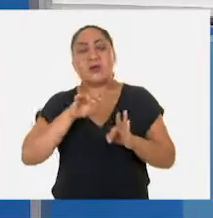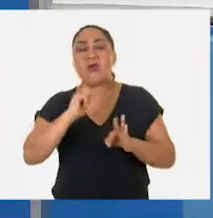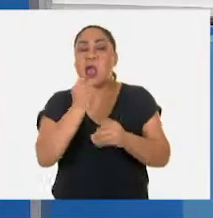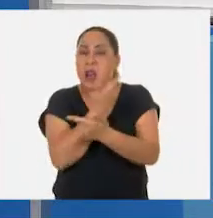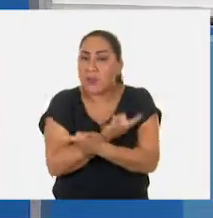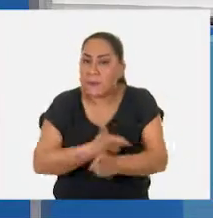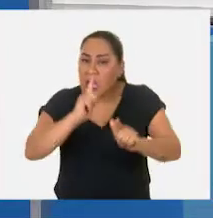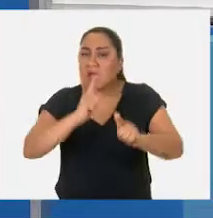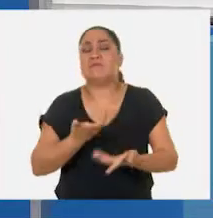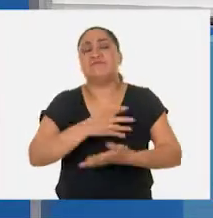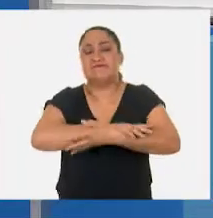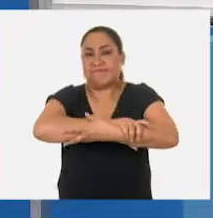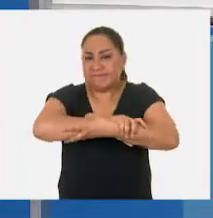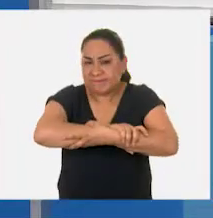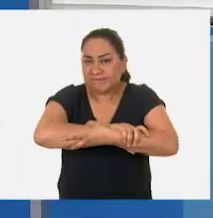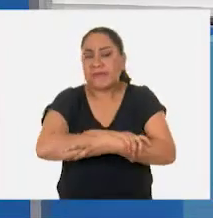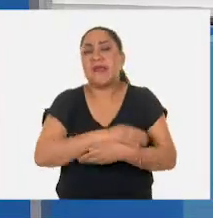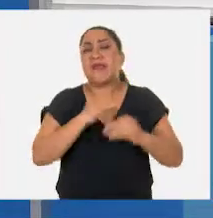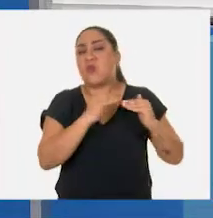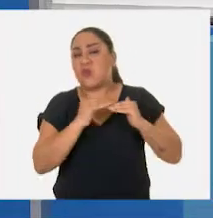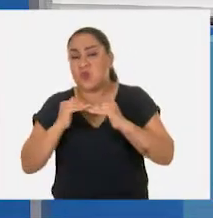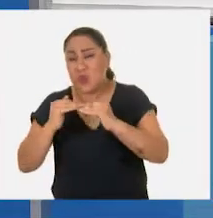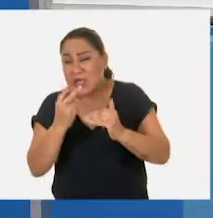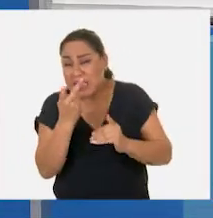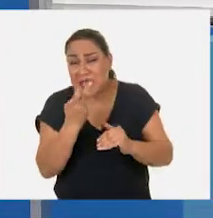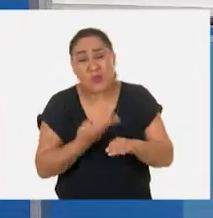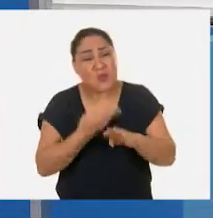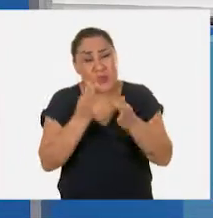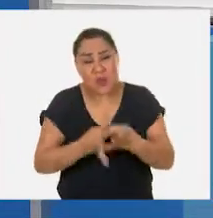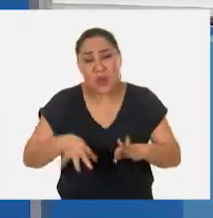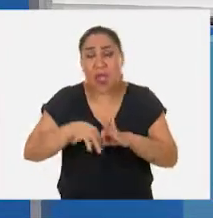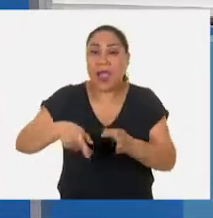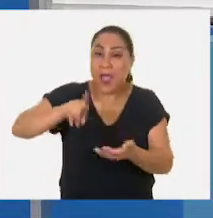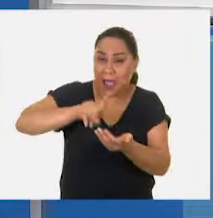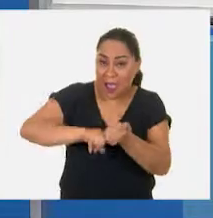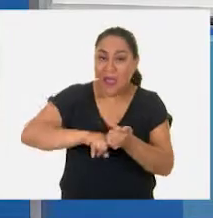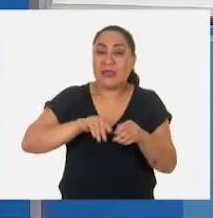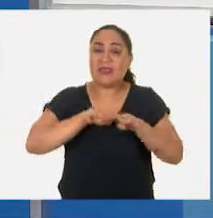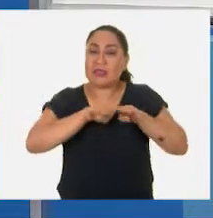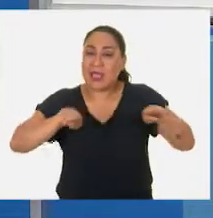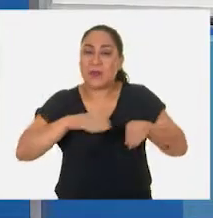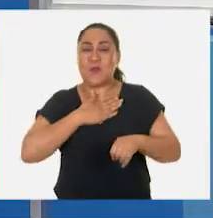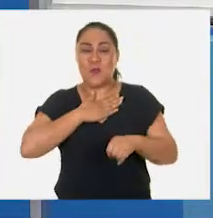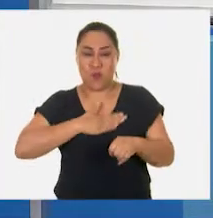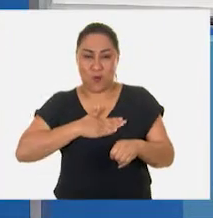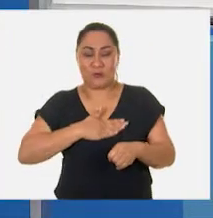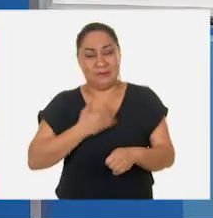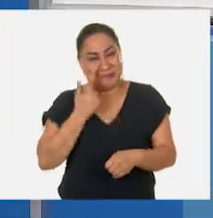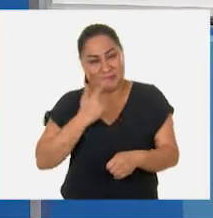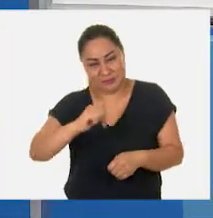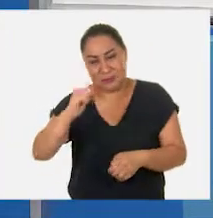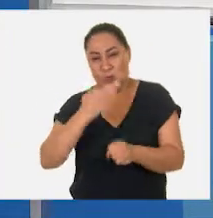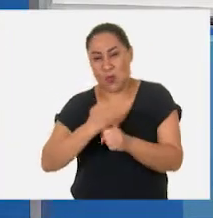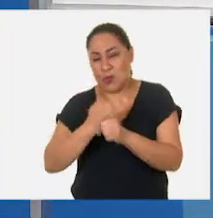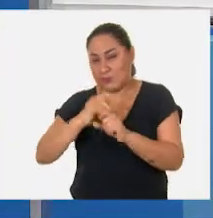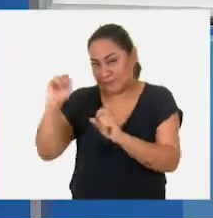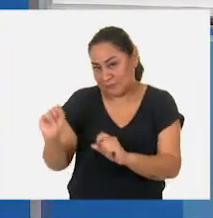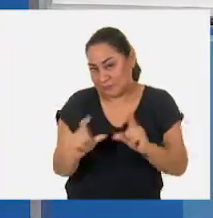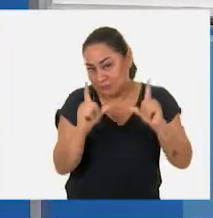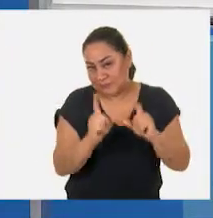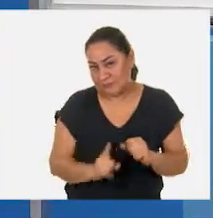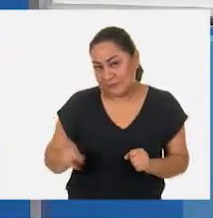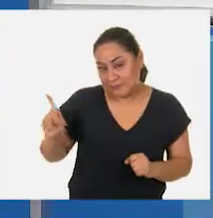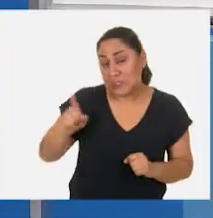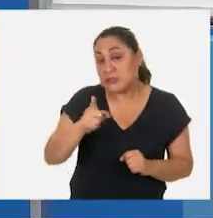fraternidad y la igualdad son valores esenciales de la democracia. Uh-huh. Por ello, vamos a observar las siguientes imágenes y ustedes me irán